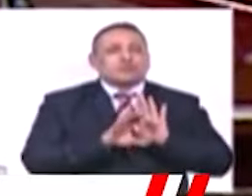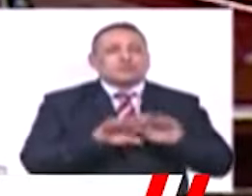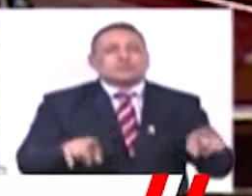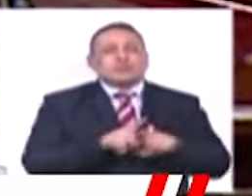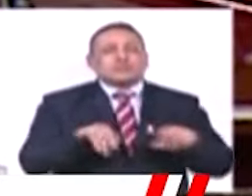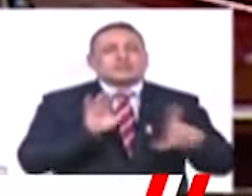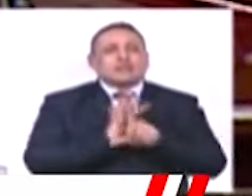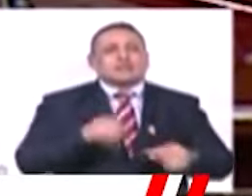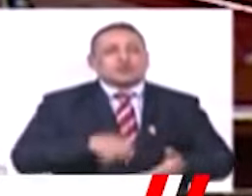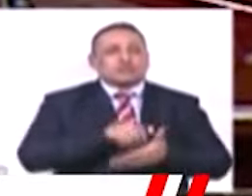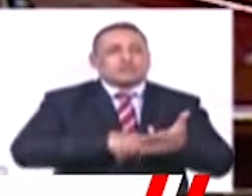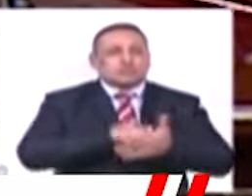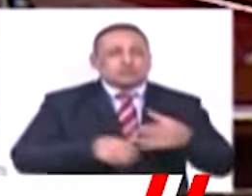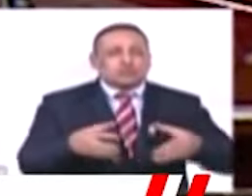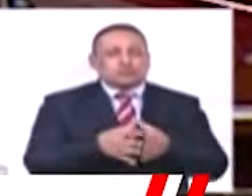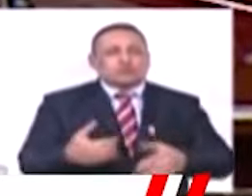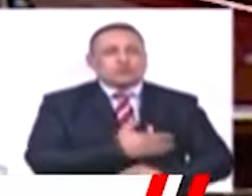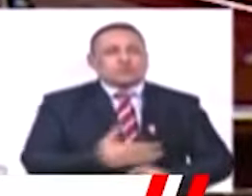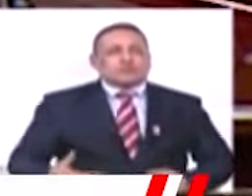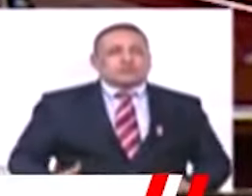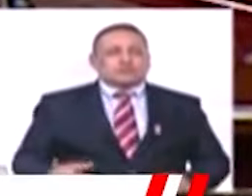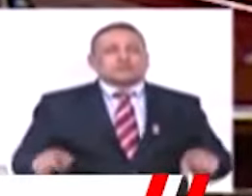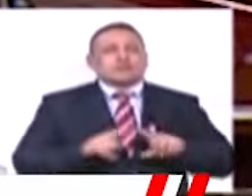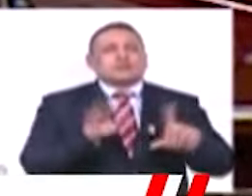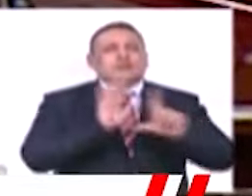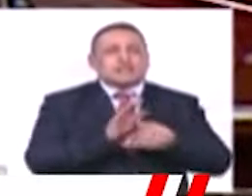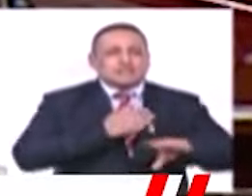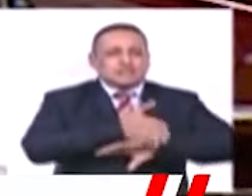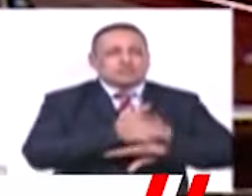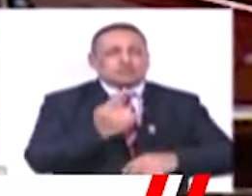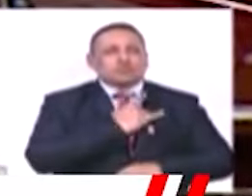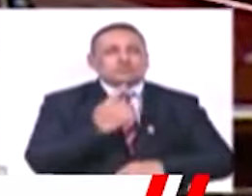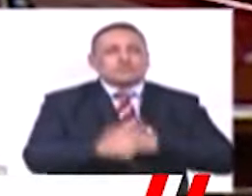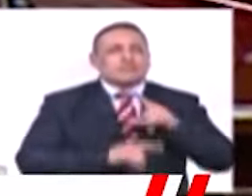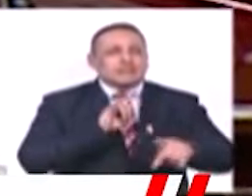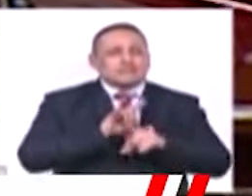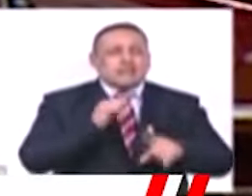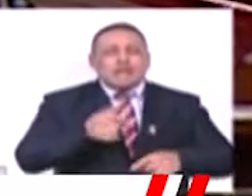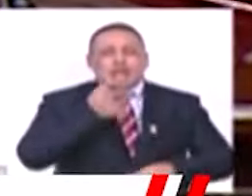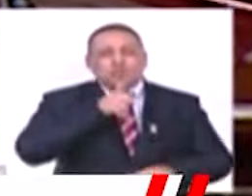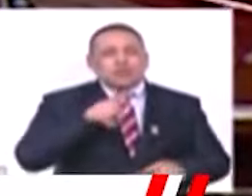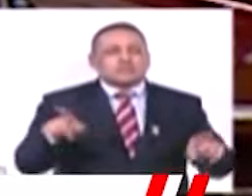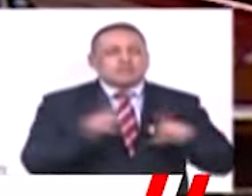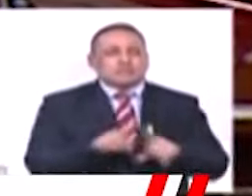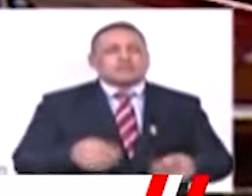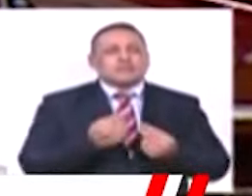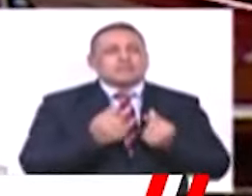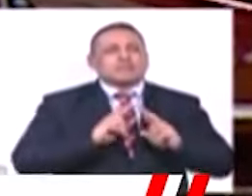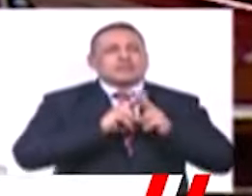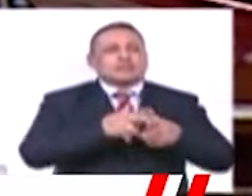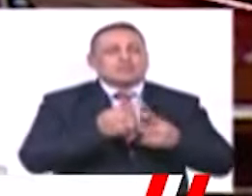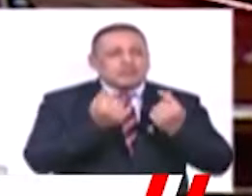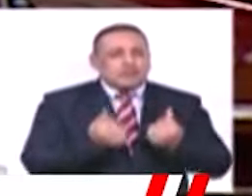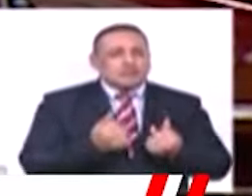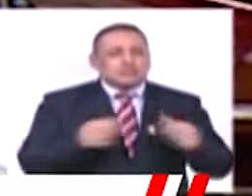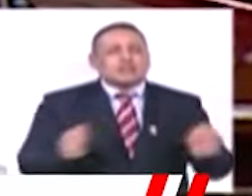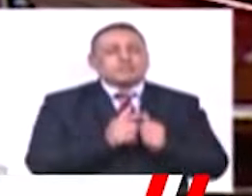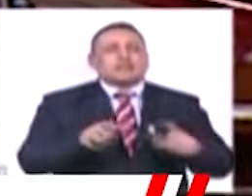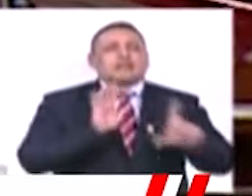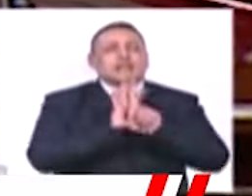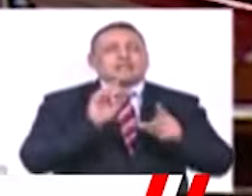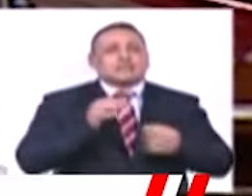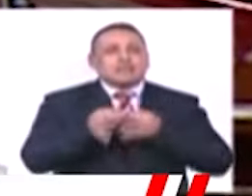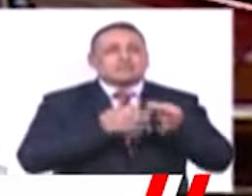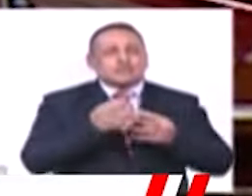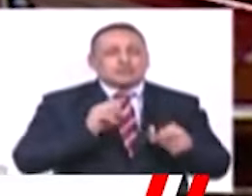la Ley de Contrataciones del Estado, la Ley de Acceso Universal al Agua, la Ley de Crédito Suplementario, la Ley que